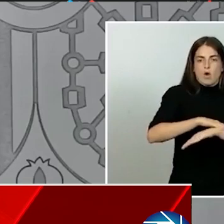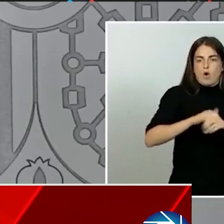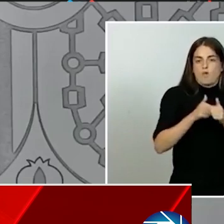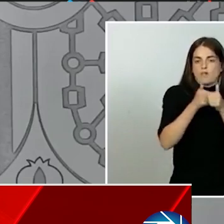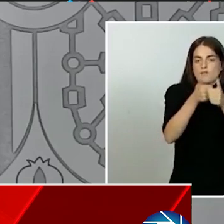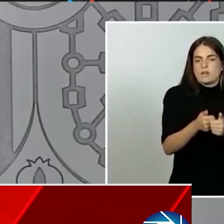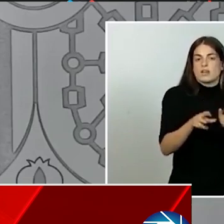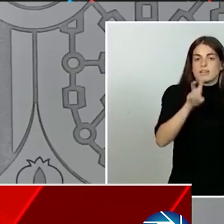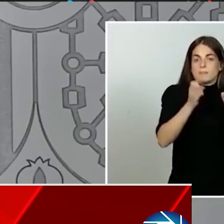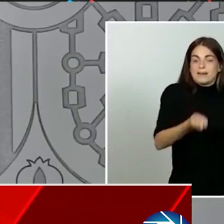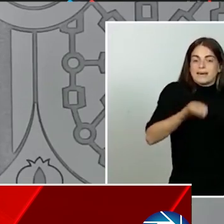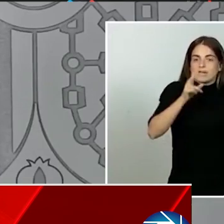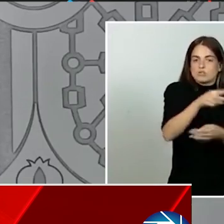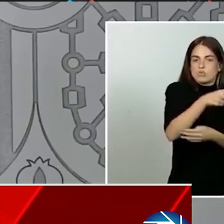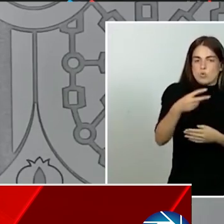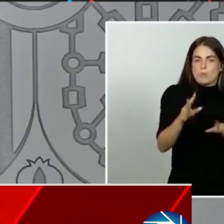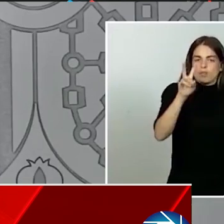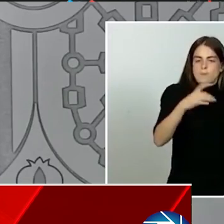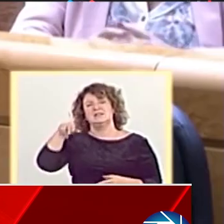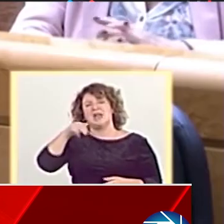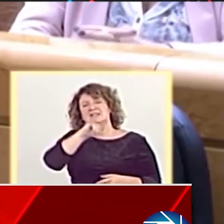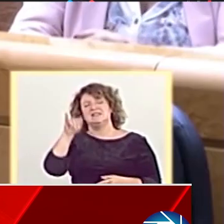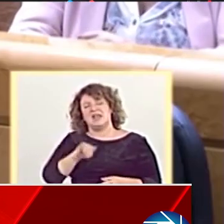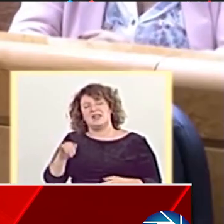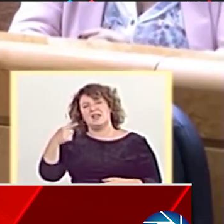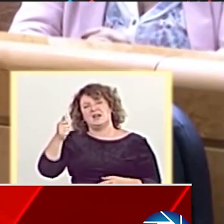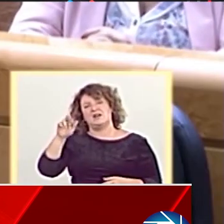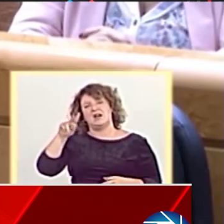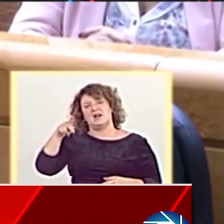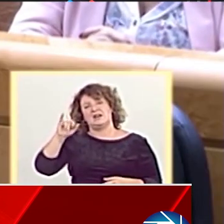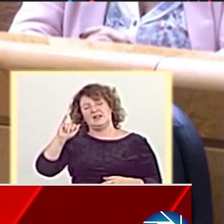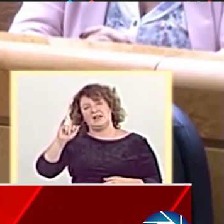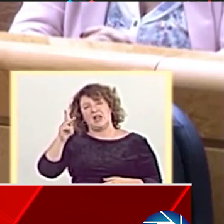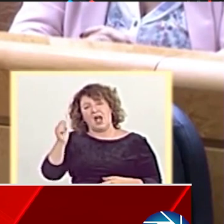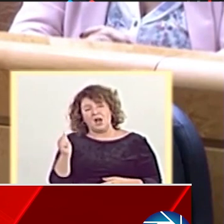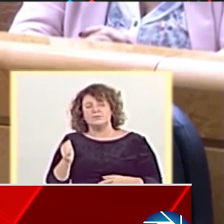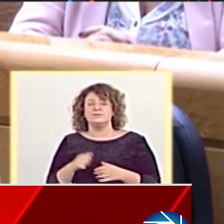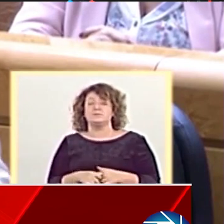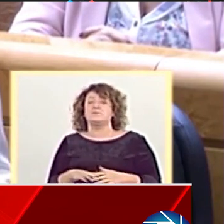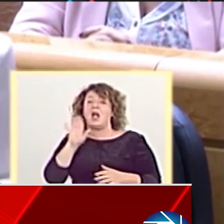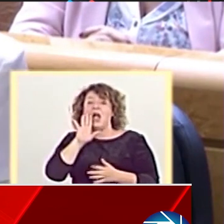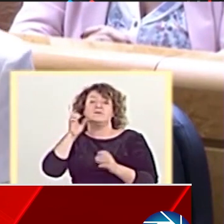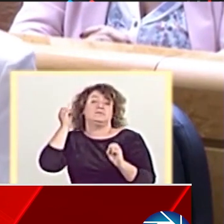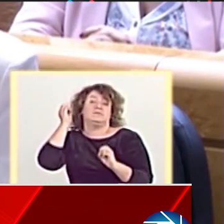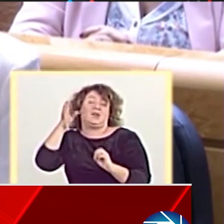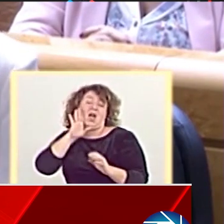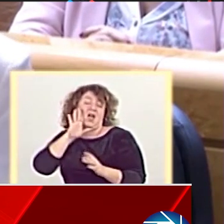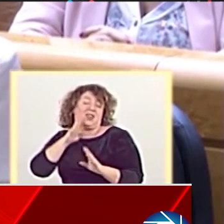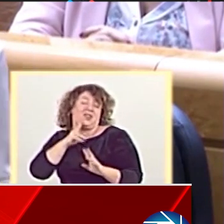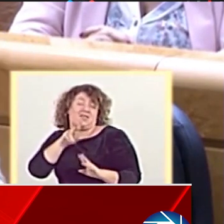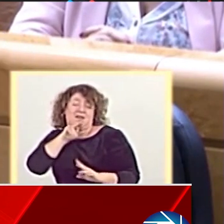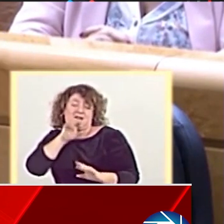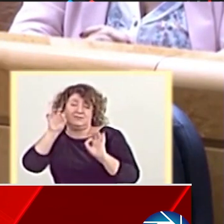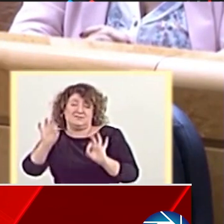hombres que son tan antiempresa y tan anti todo lo privado y tan anti los ricos malvados y tal, si de veras eran empresas las que lo